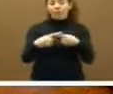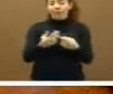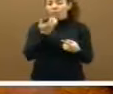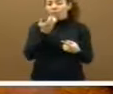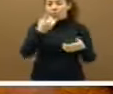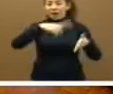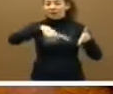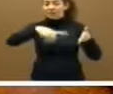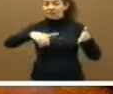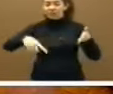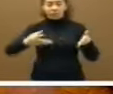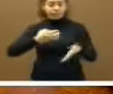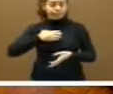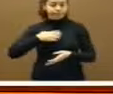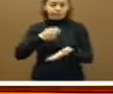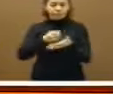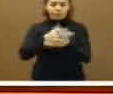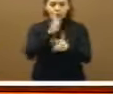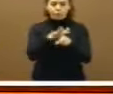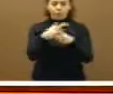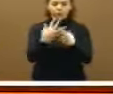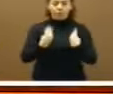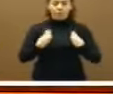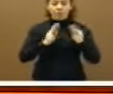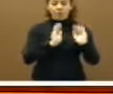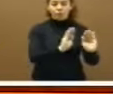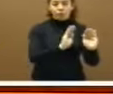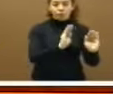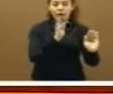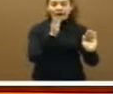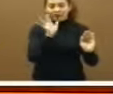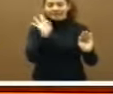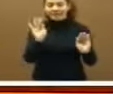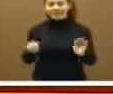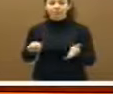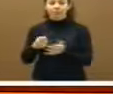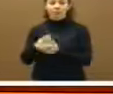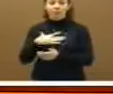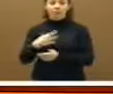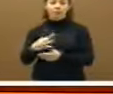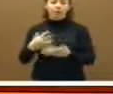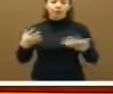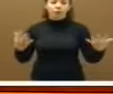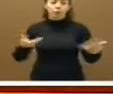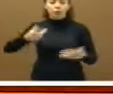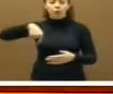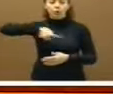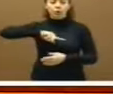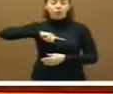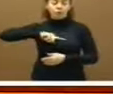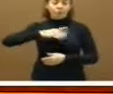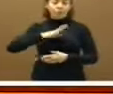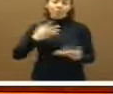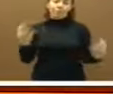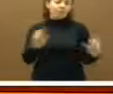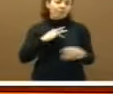alquiler por la situación que han vivido, pero ahora pueden pagarlo y están cumpliendo. Deberíamos permitir –por eso presentamos esta enmienda– que